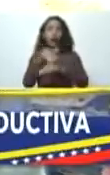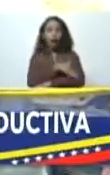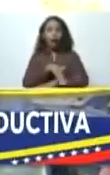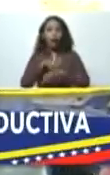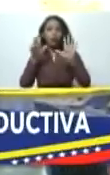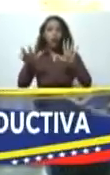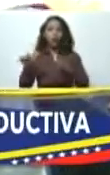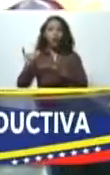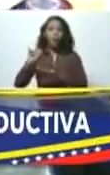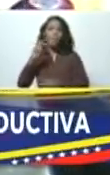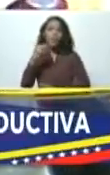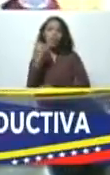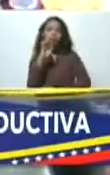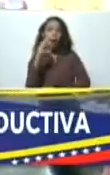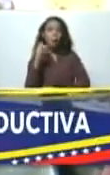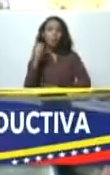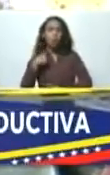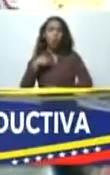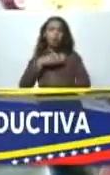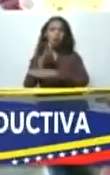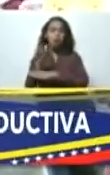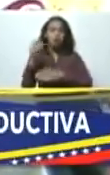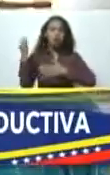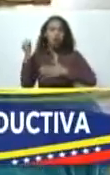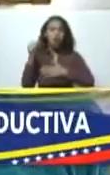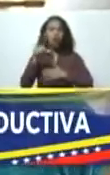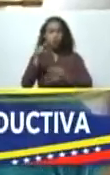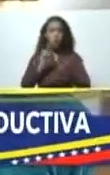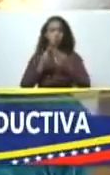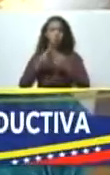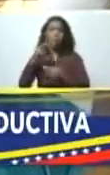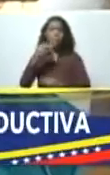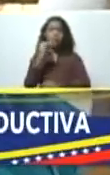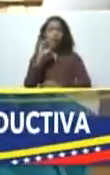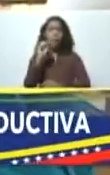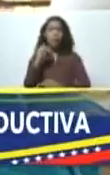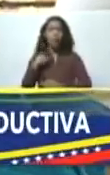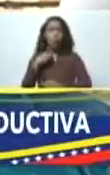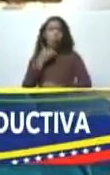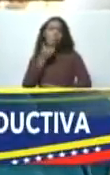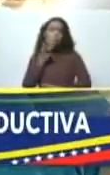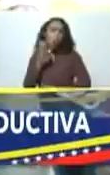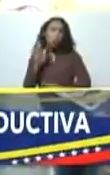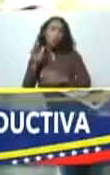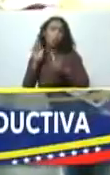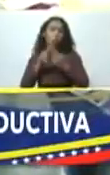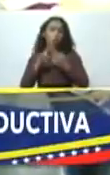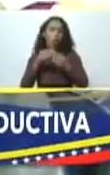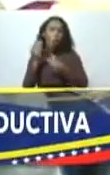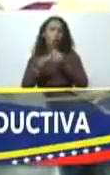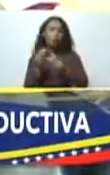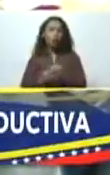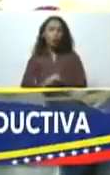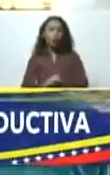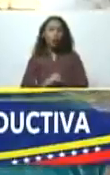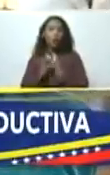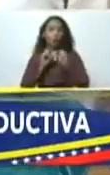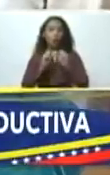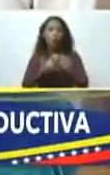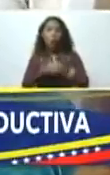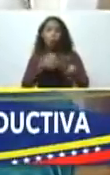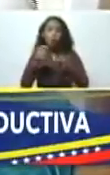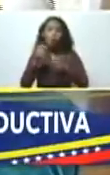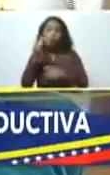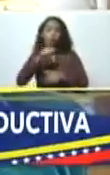ido a bailar a la calle 8 de Miami. ¿Tú conoces Miami? Aún no, espero conocerla pronto. Pronto la vas a conocer. Porque... ¿Y sigues portando heladito? Bueno.